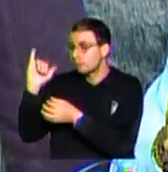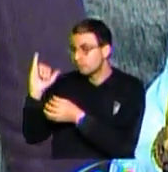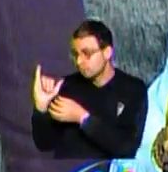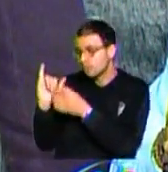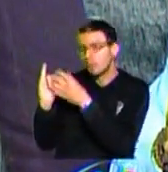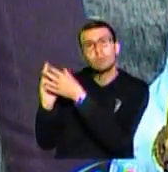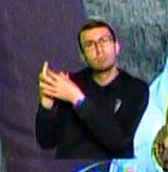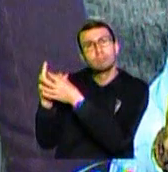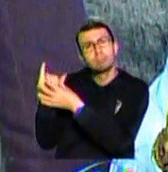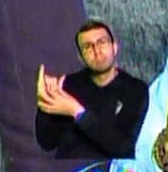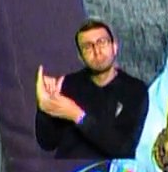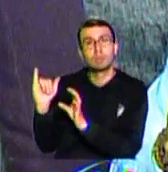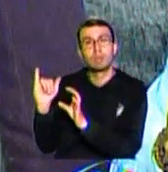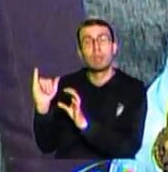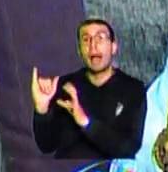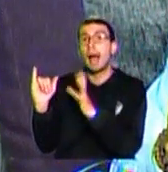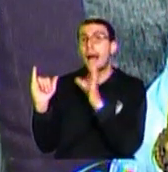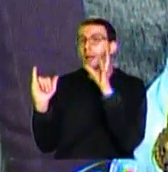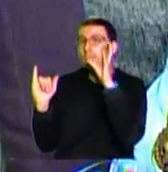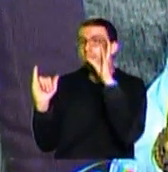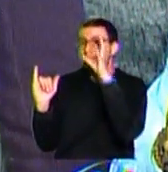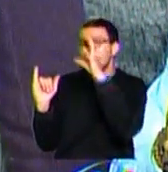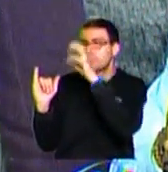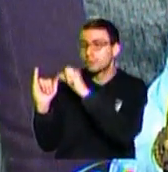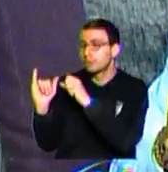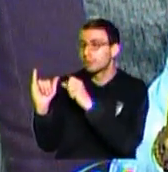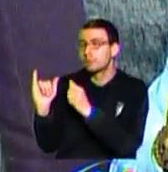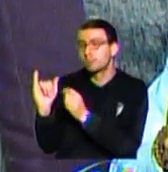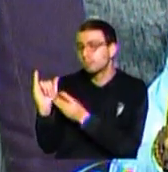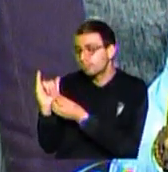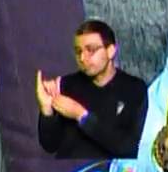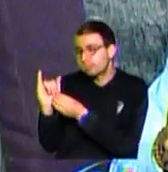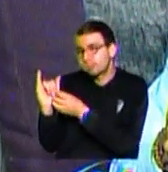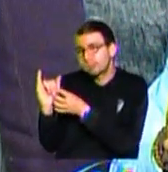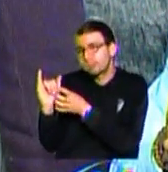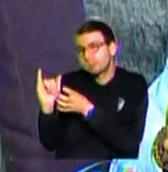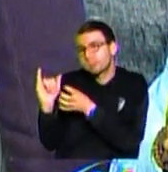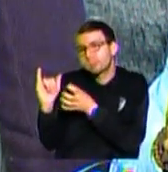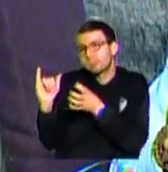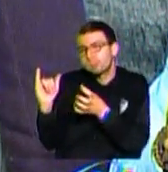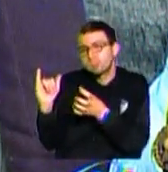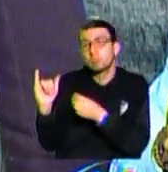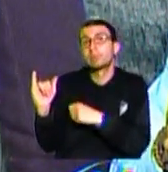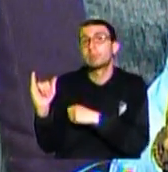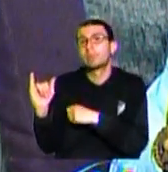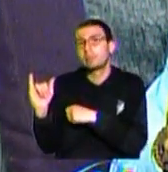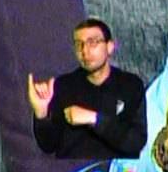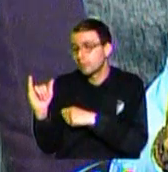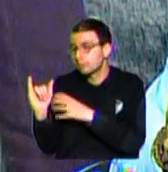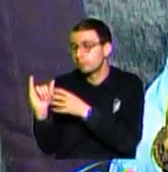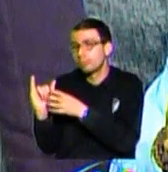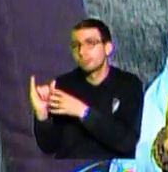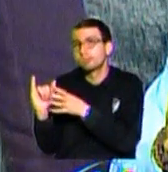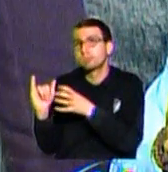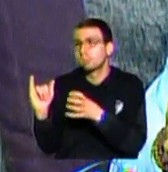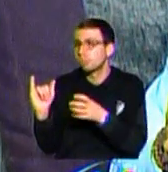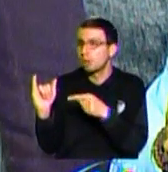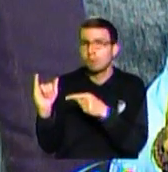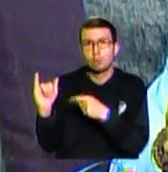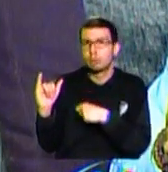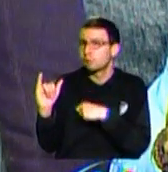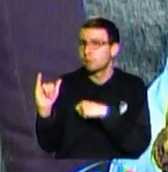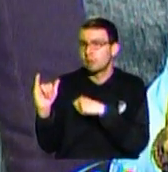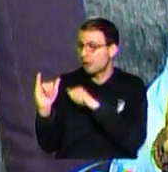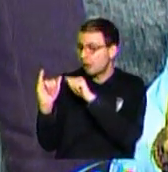encontró una masa quística de cápsula engrosada sin septos ni lesiones sólidas en